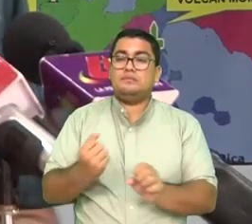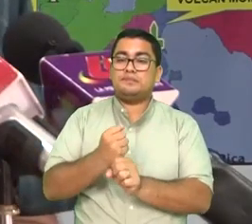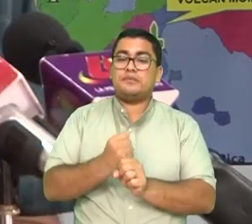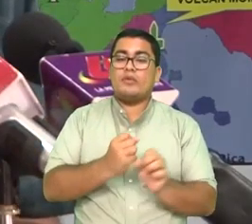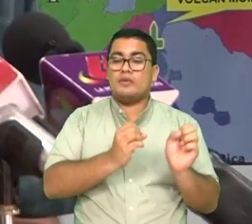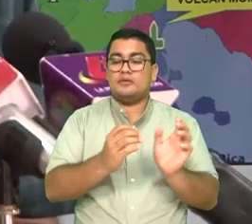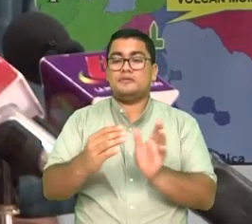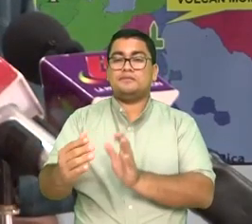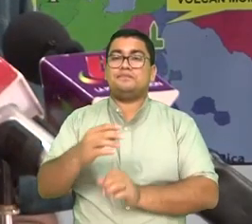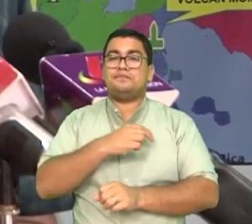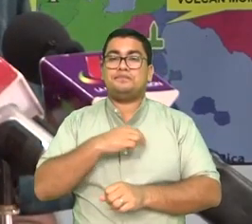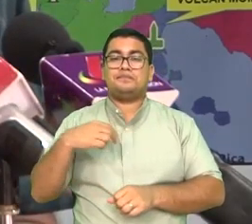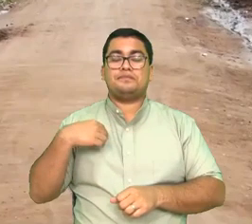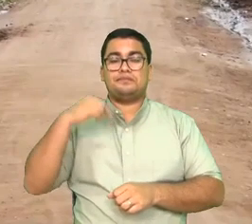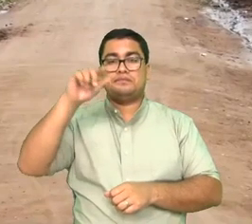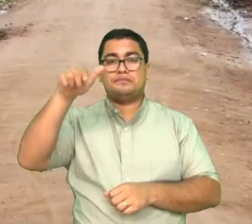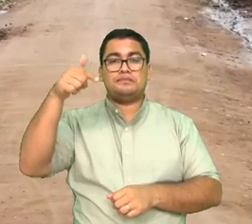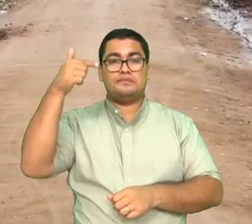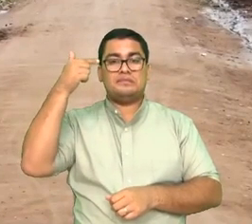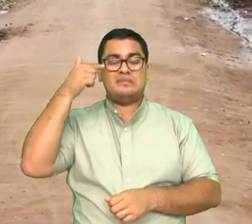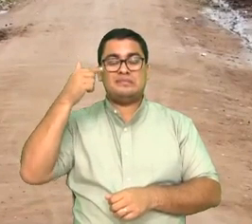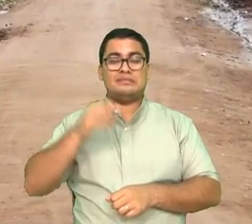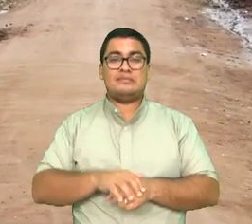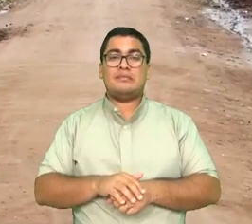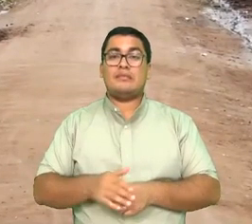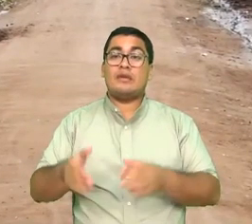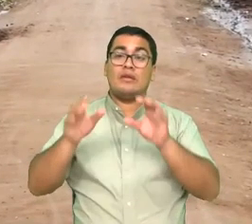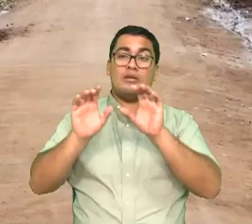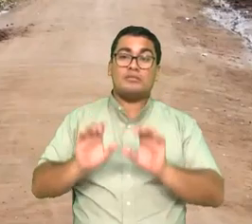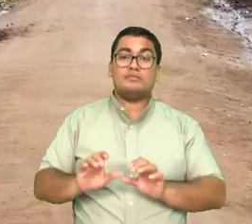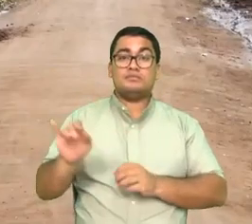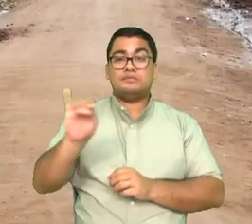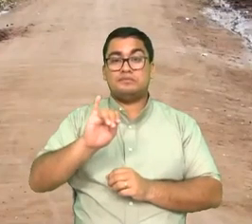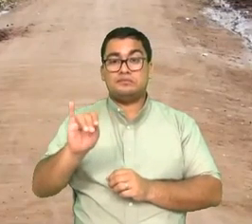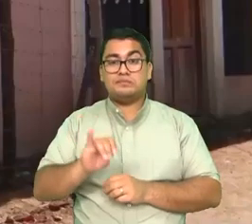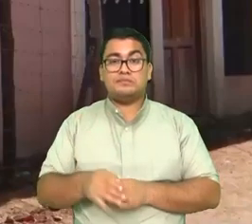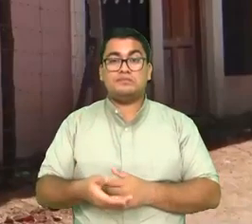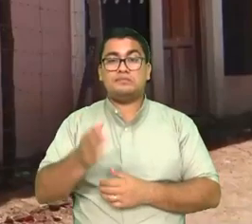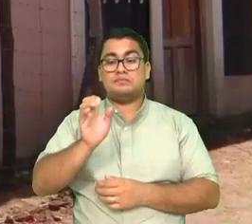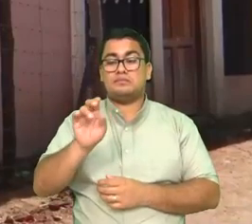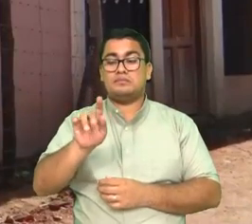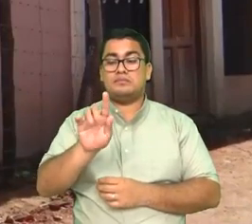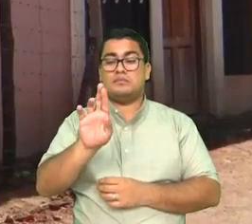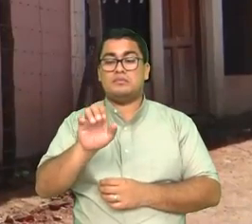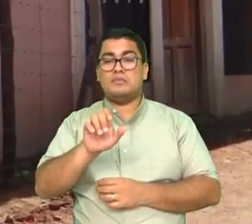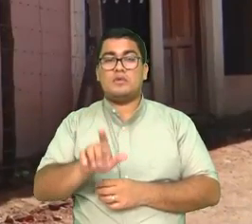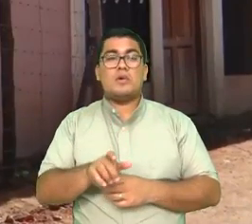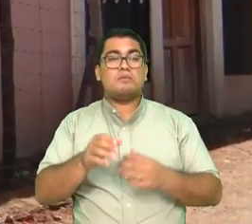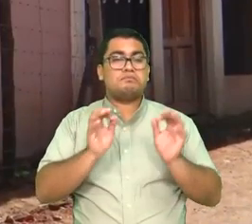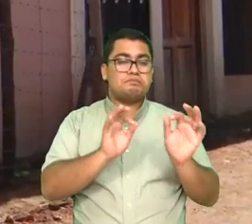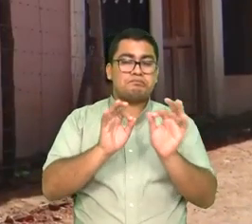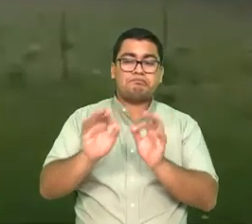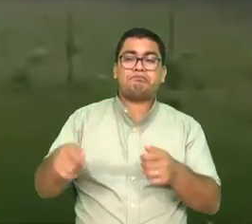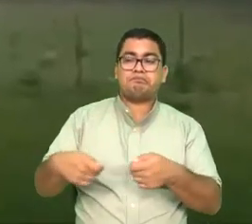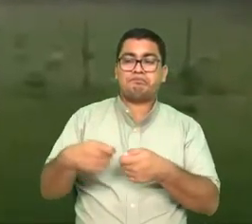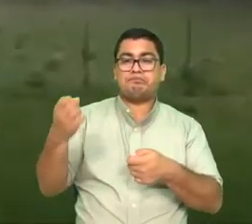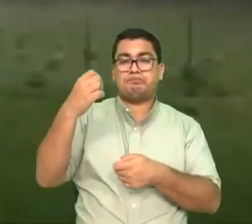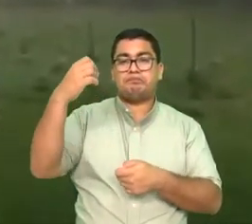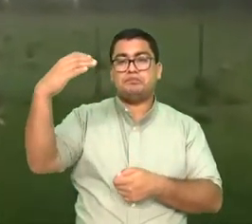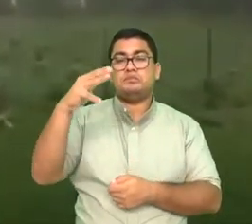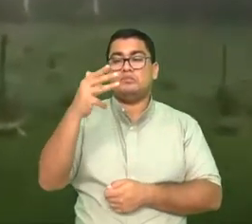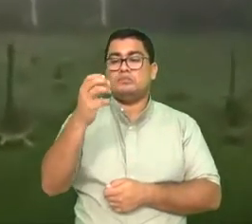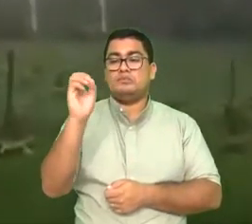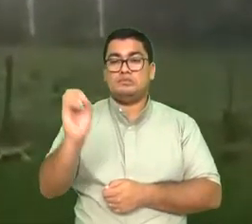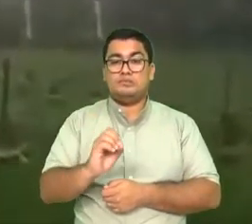organizado que ha venido haciendo nuestro gobierno. Hasta la tarde de este miércoles, Enatrel ha restablecido la energía en un 90%